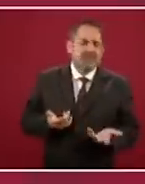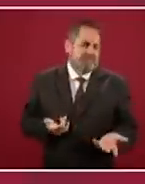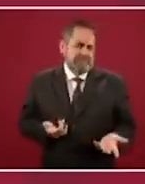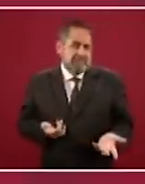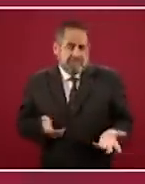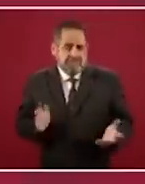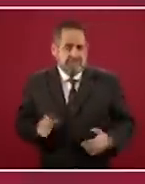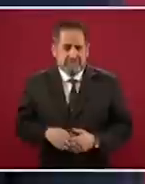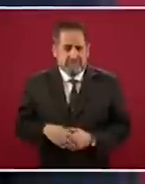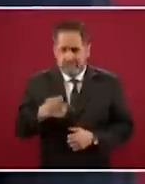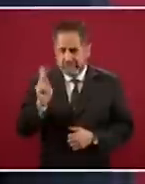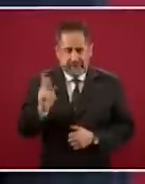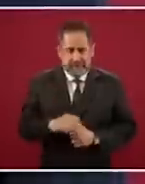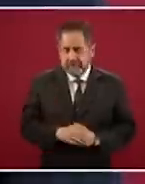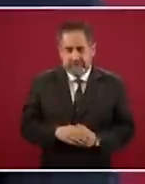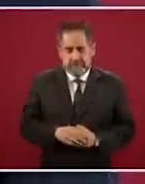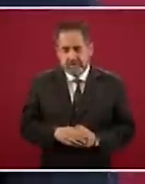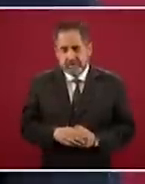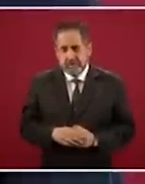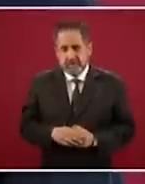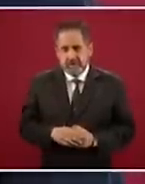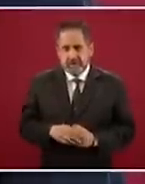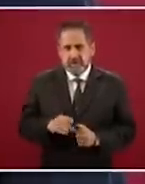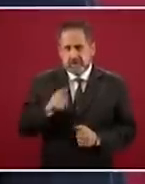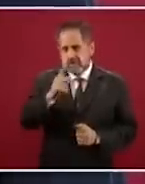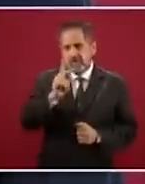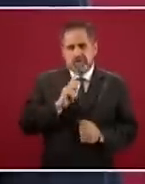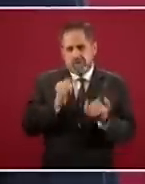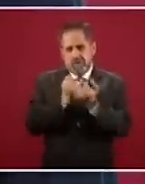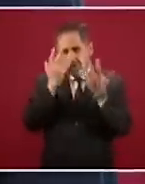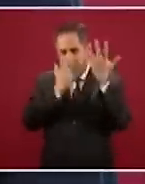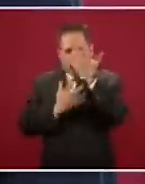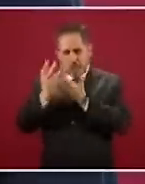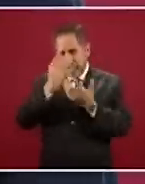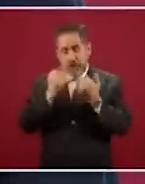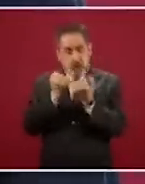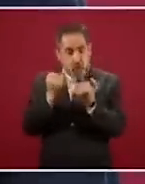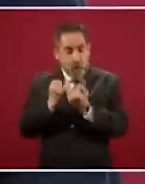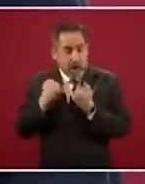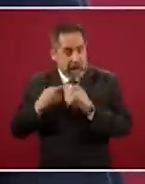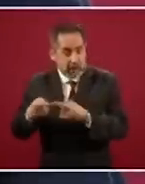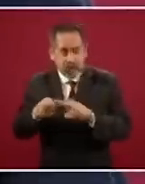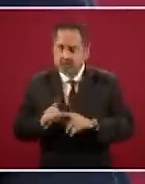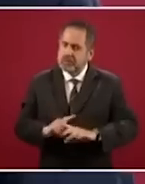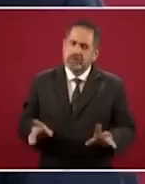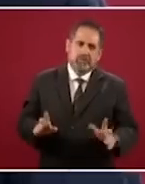Pero no nos confundamos.